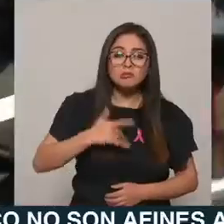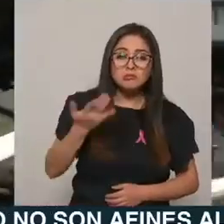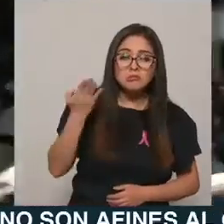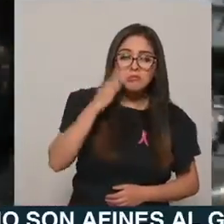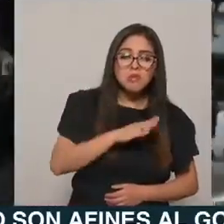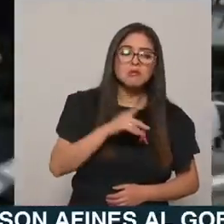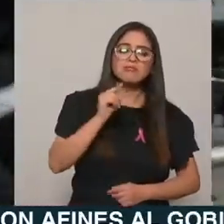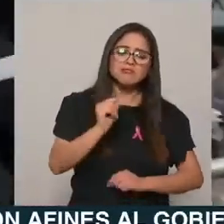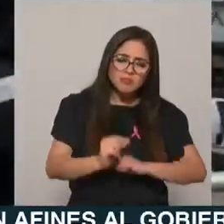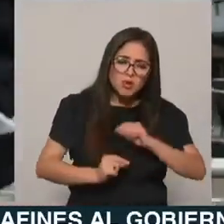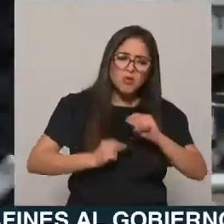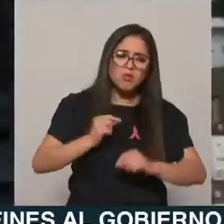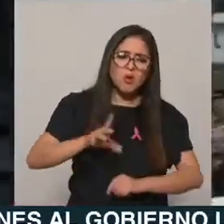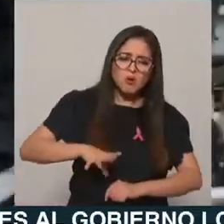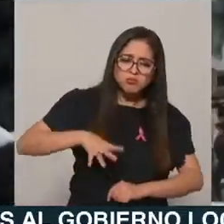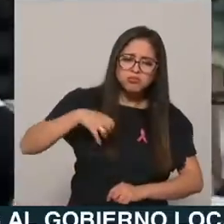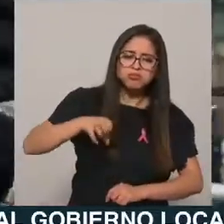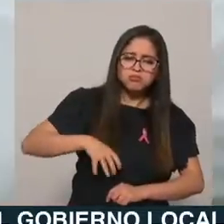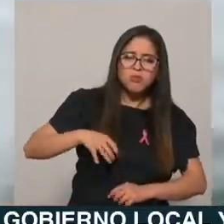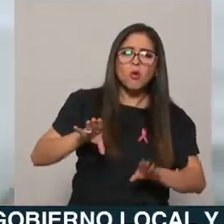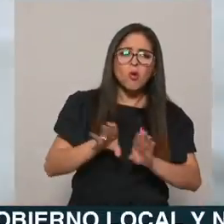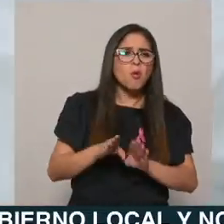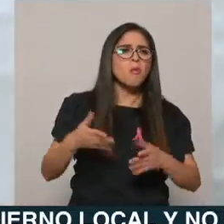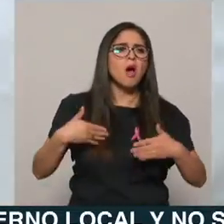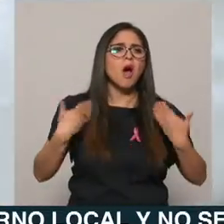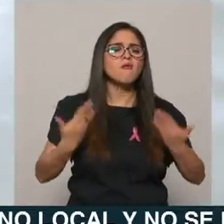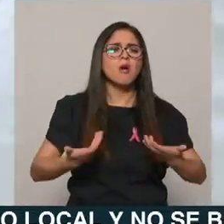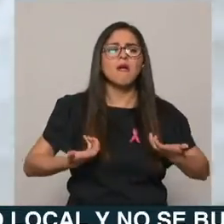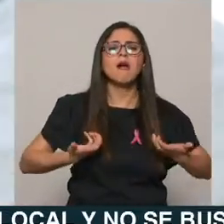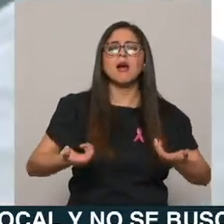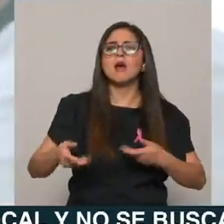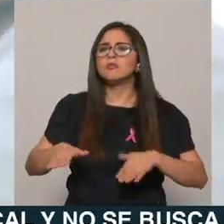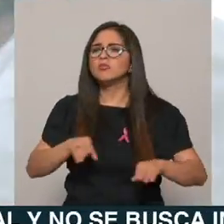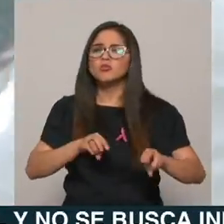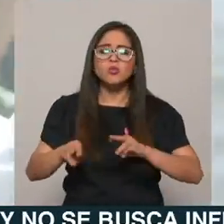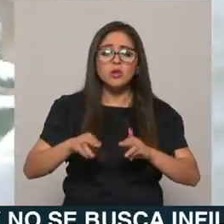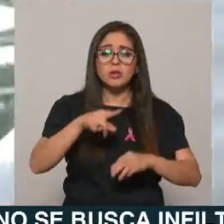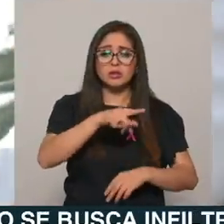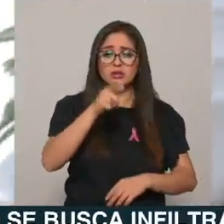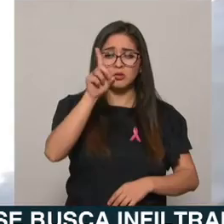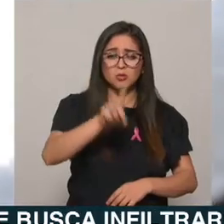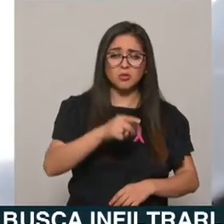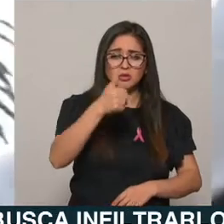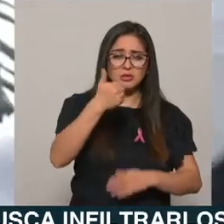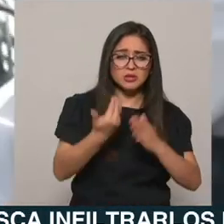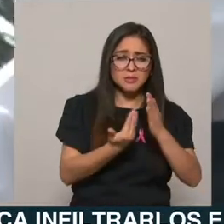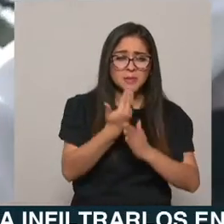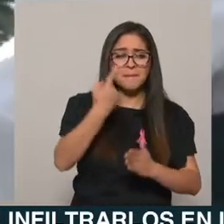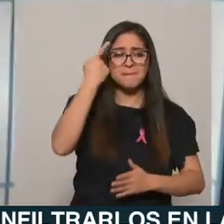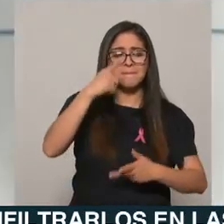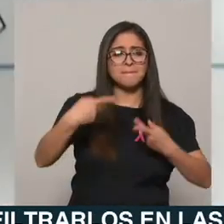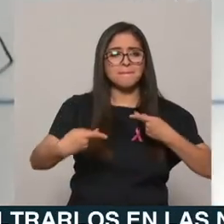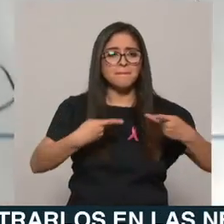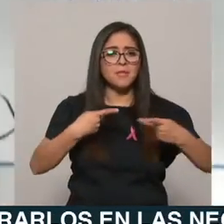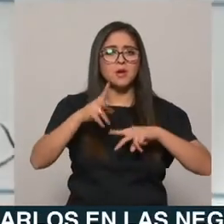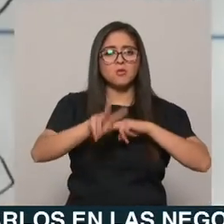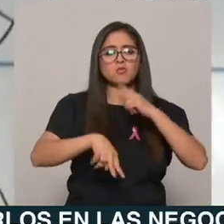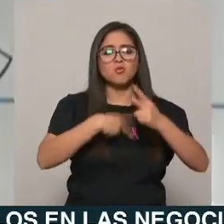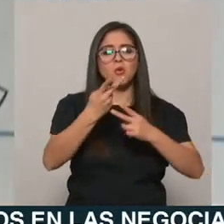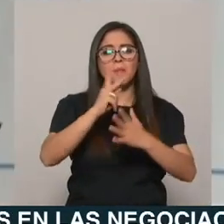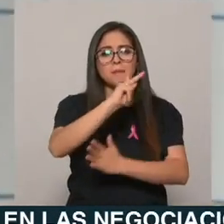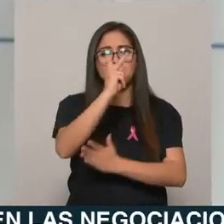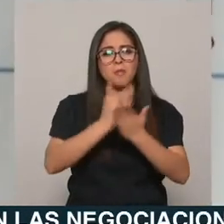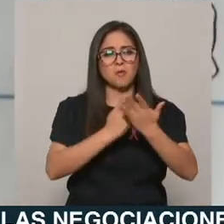a poco superó el miedo de salir solo a la calle y ahora los domingos se levanta a las 6 de la mañana para prepararse y asistir al